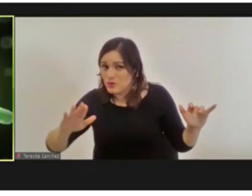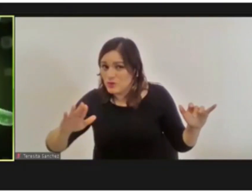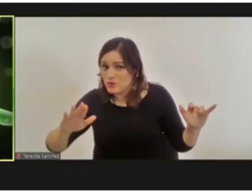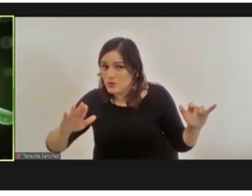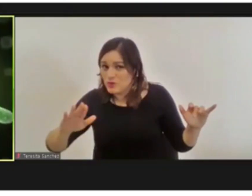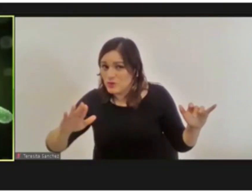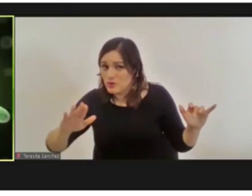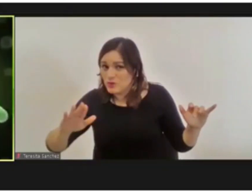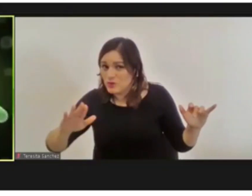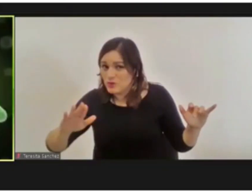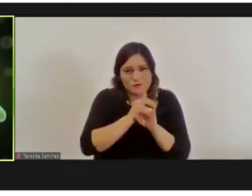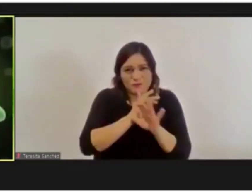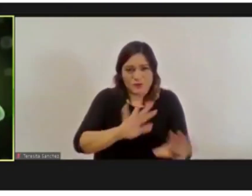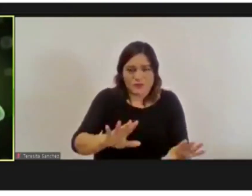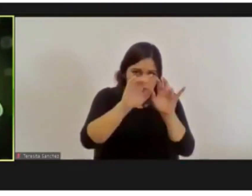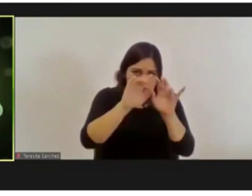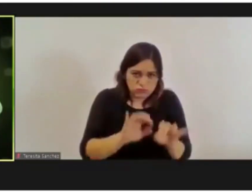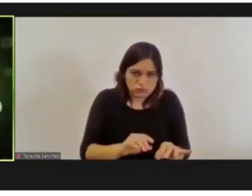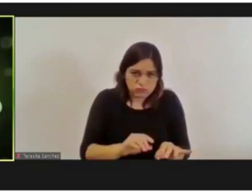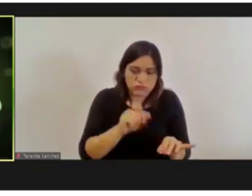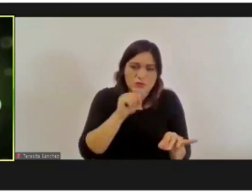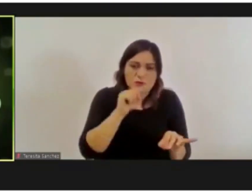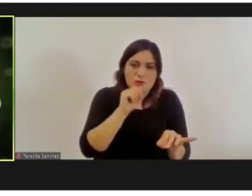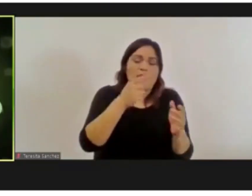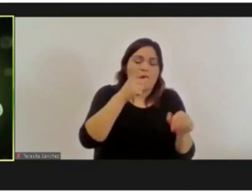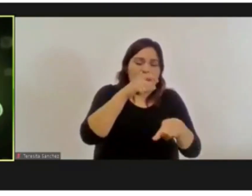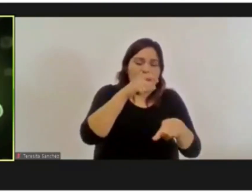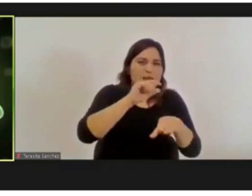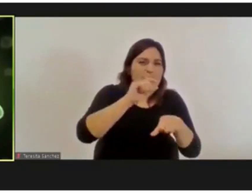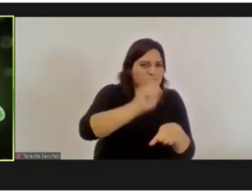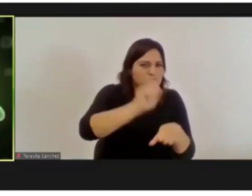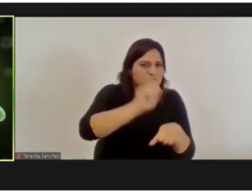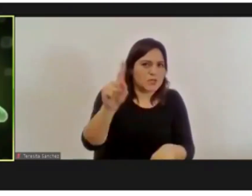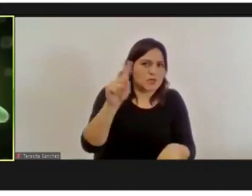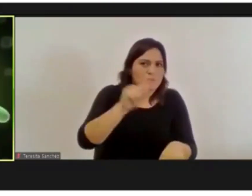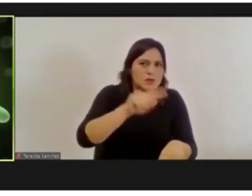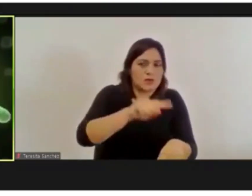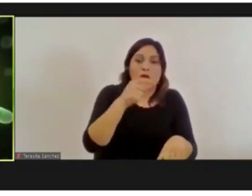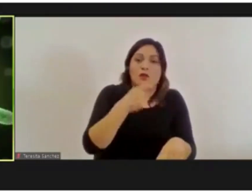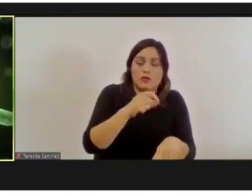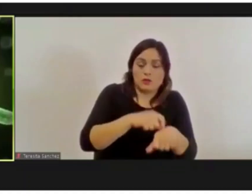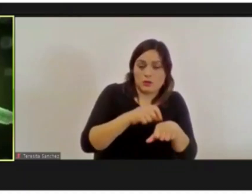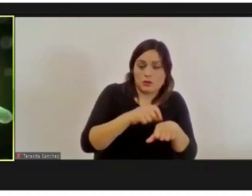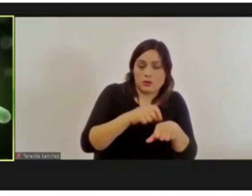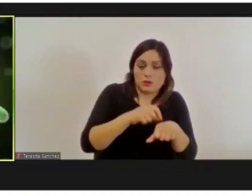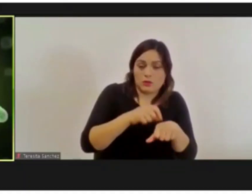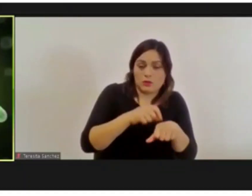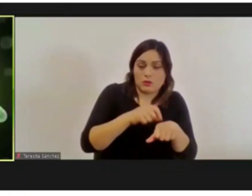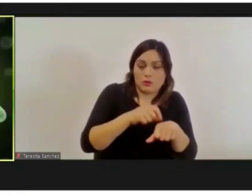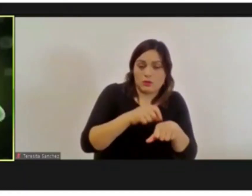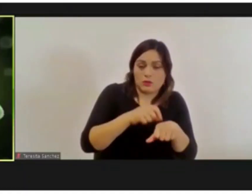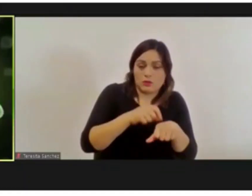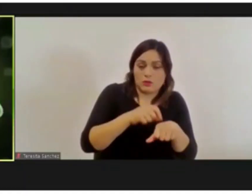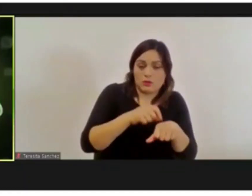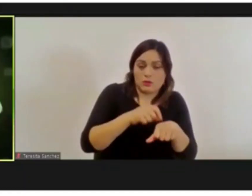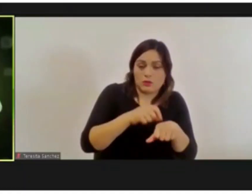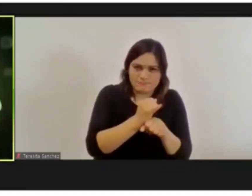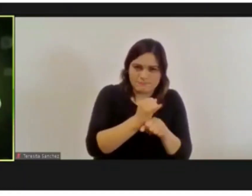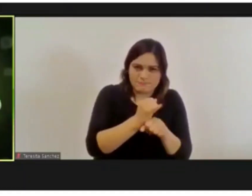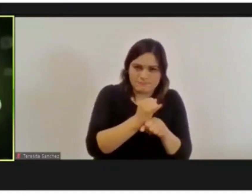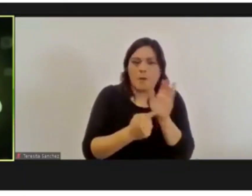sitios más prestigiosos en materia médica, los autores de la investigación indicaron que los